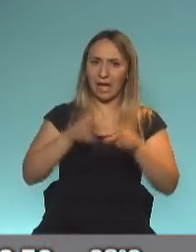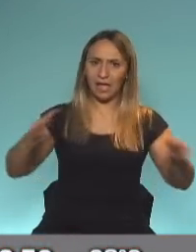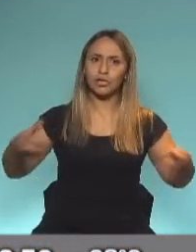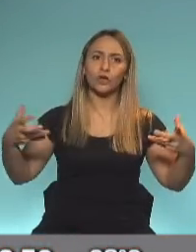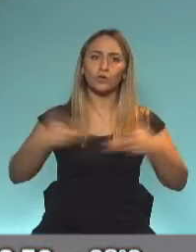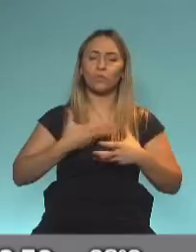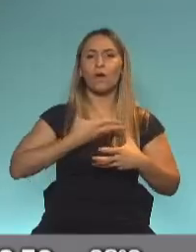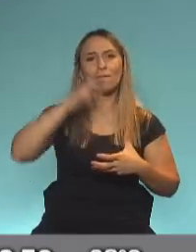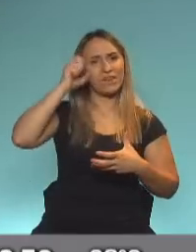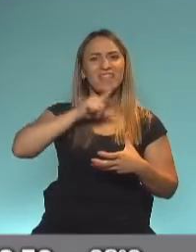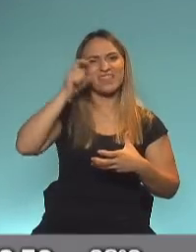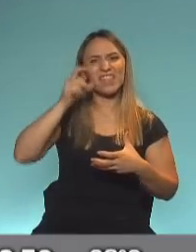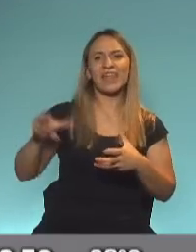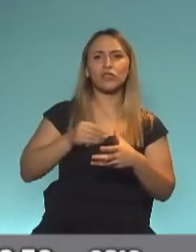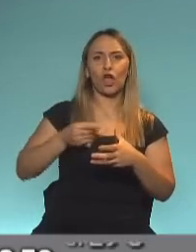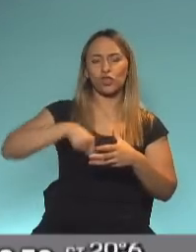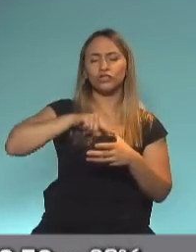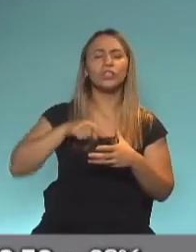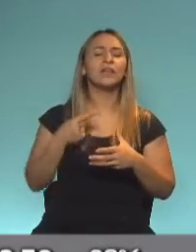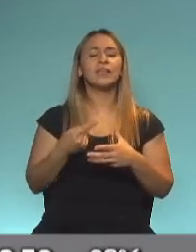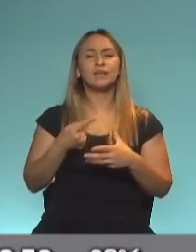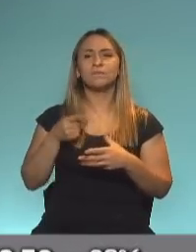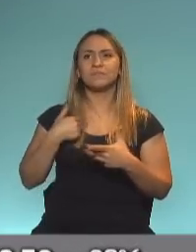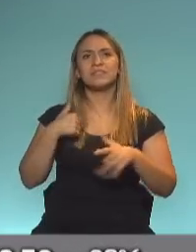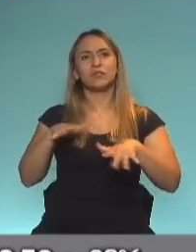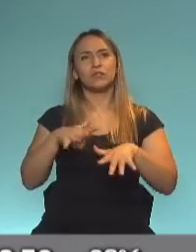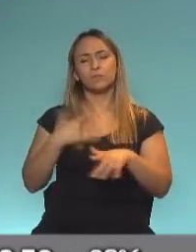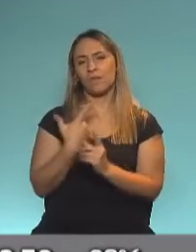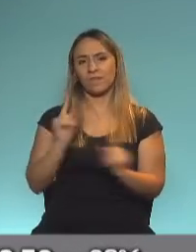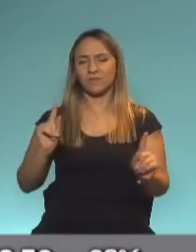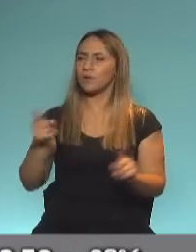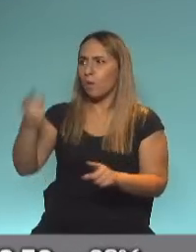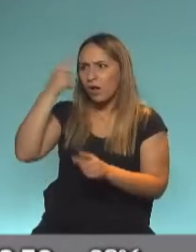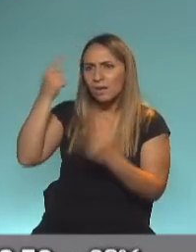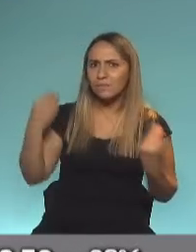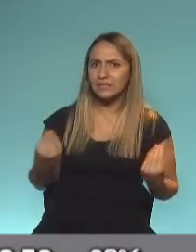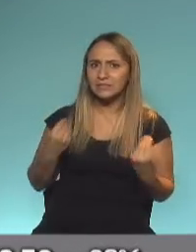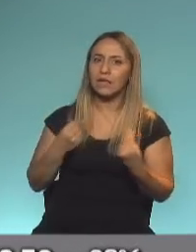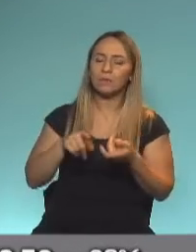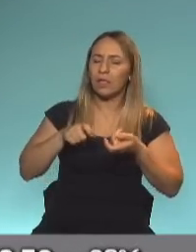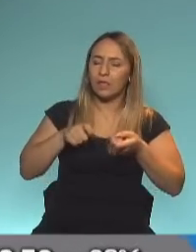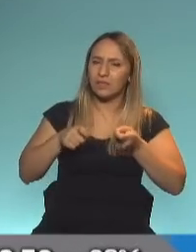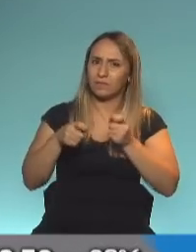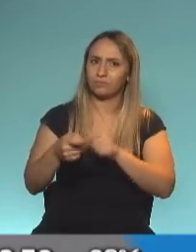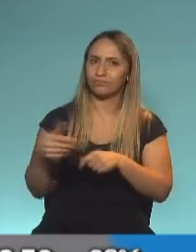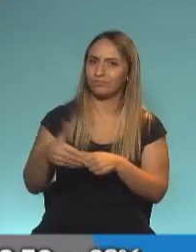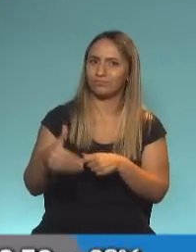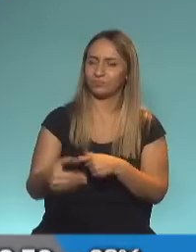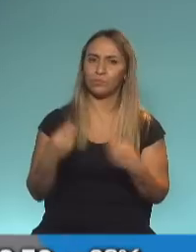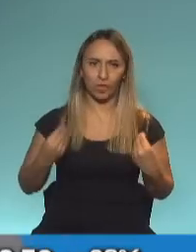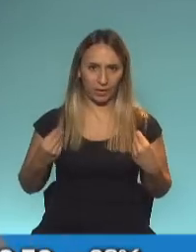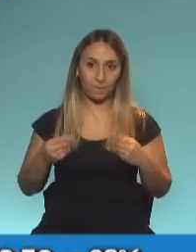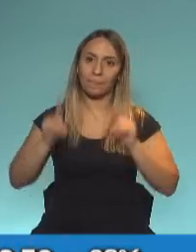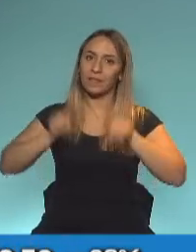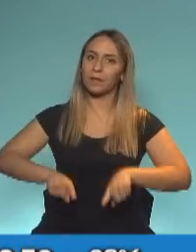iba a ser otra, su situación iba a ser otra. ¿Qué es lo que le parece que está dilatando los cambios? Y en todo caso, ¿cuánta expectativa tiene en